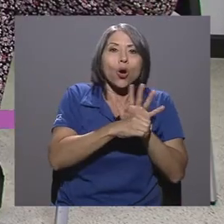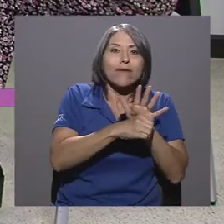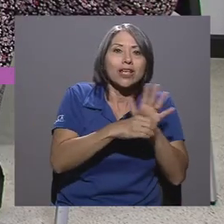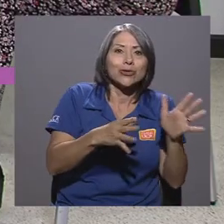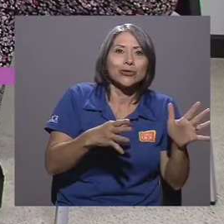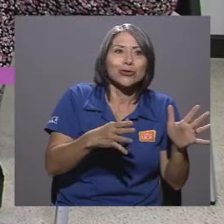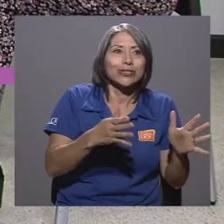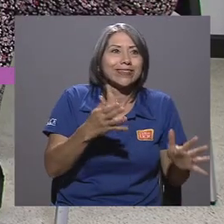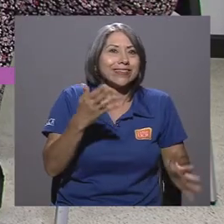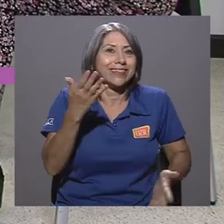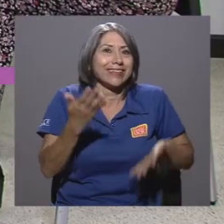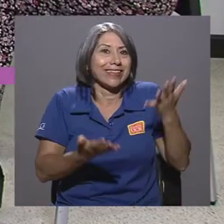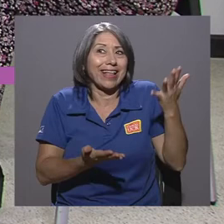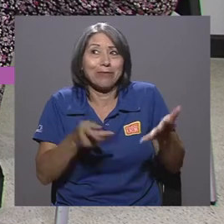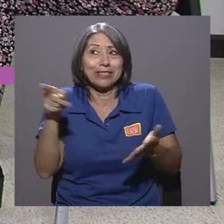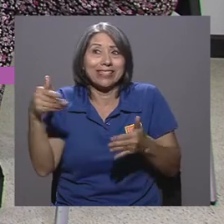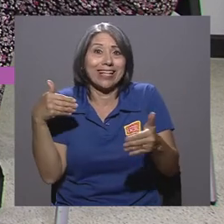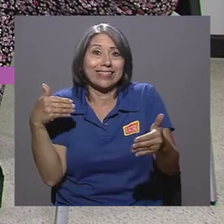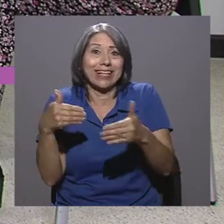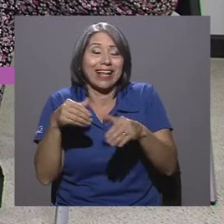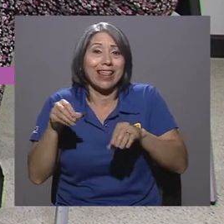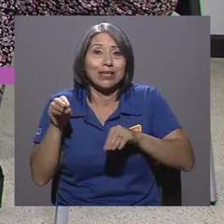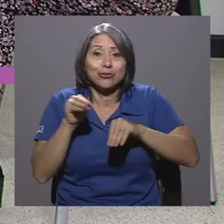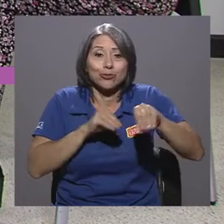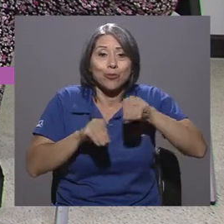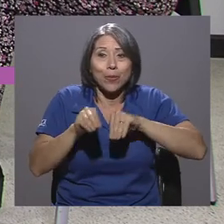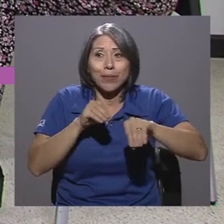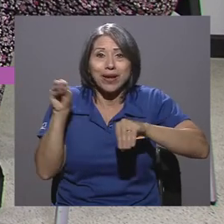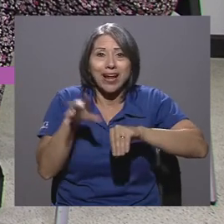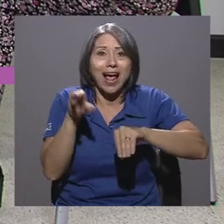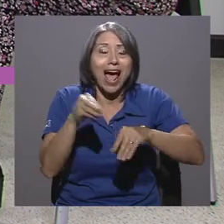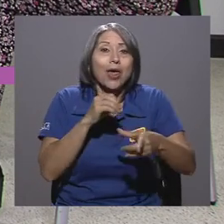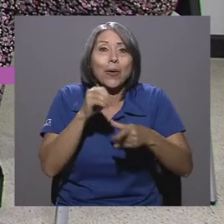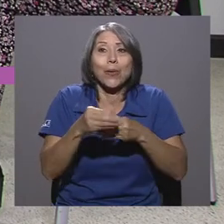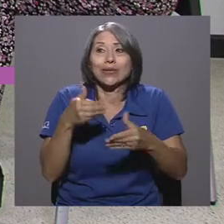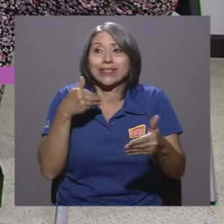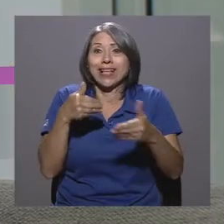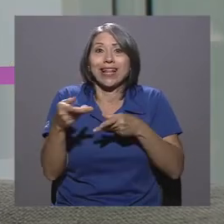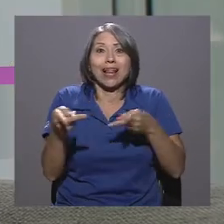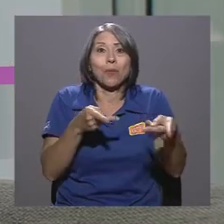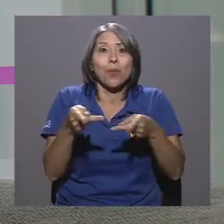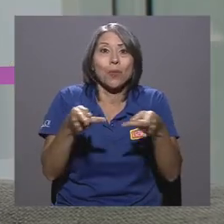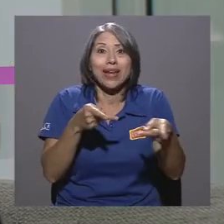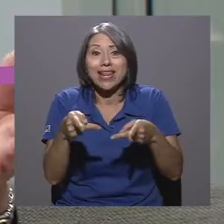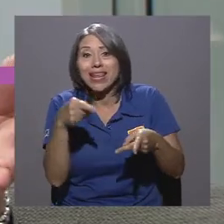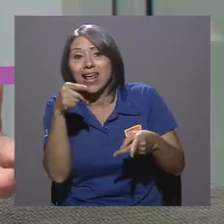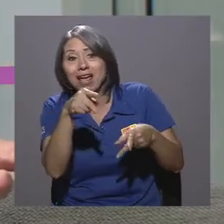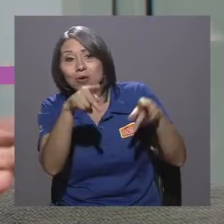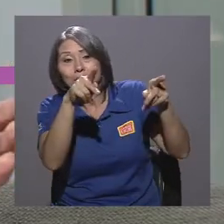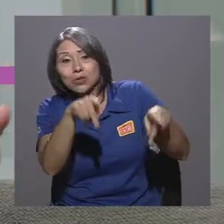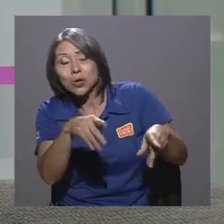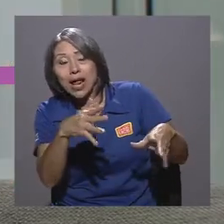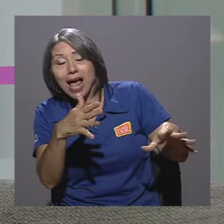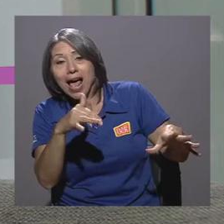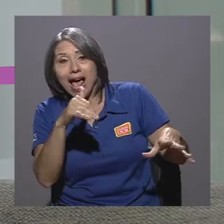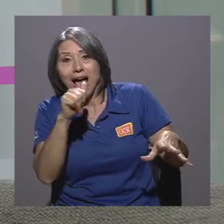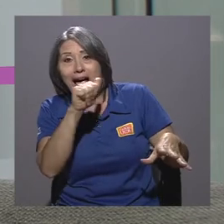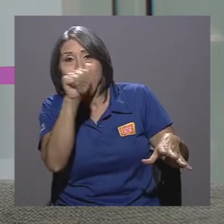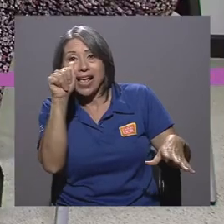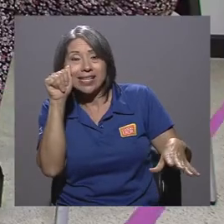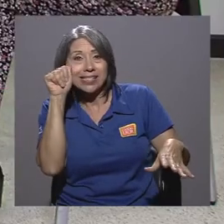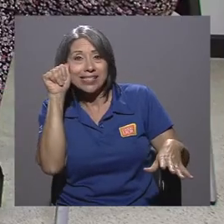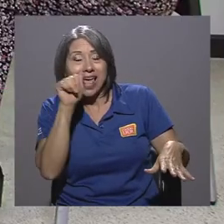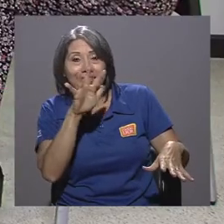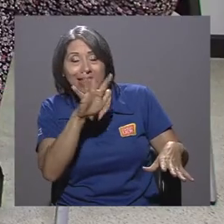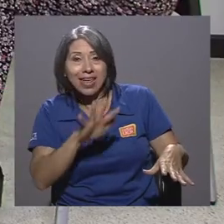del supermercado, ¿verdad? Que la pulpería donde hay una persona asiática, entonces ya estornudó, porque hemos tenido casos